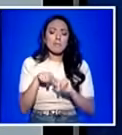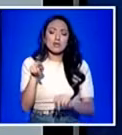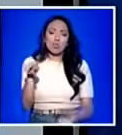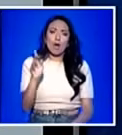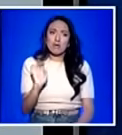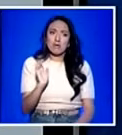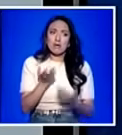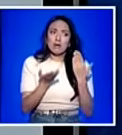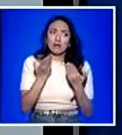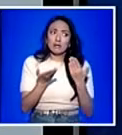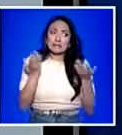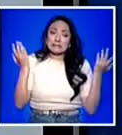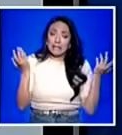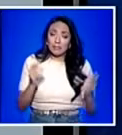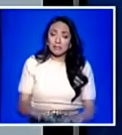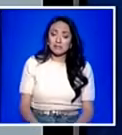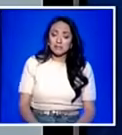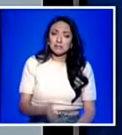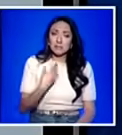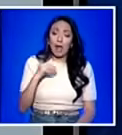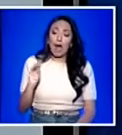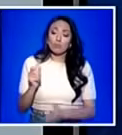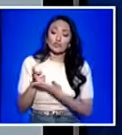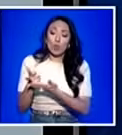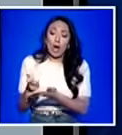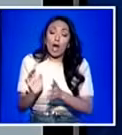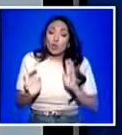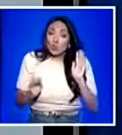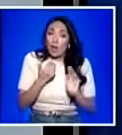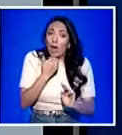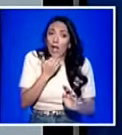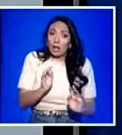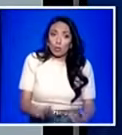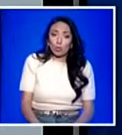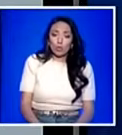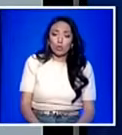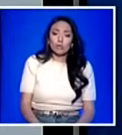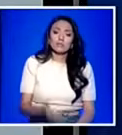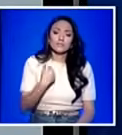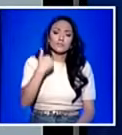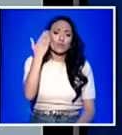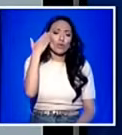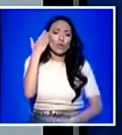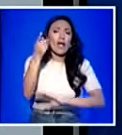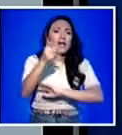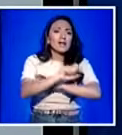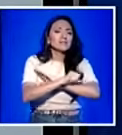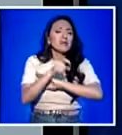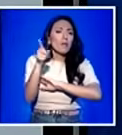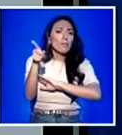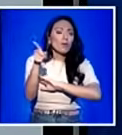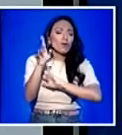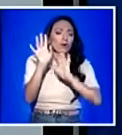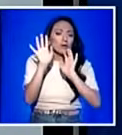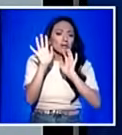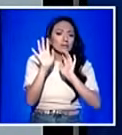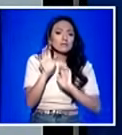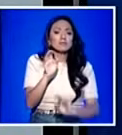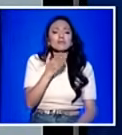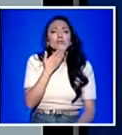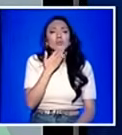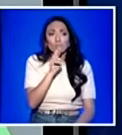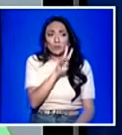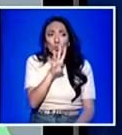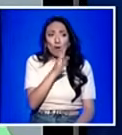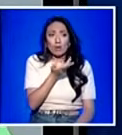que posiblemente se le metan. A ver si lo ayudamos y algo sacamos. Sé que es por Sambo y hablan de 24 visitas. Oca,